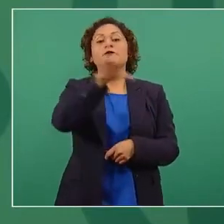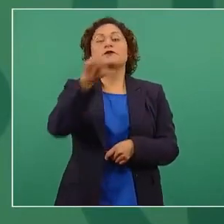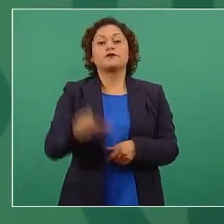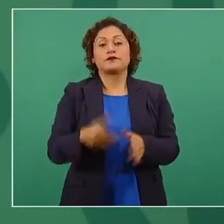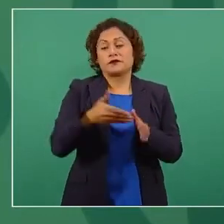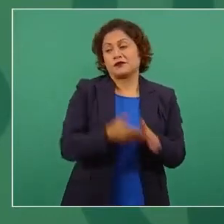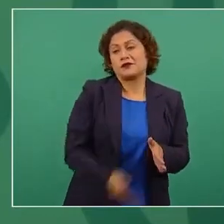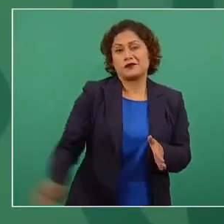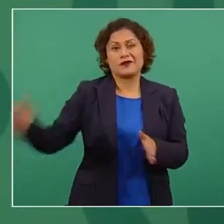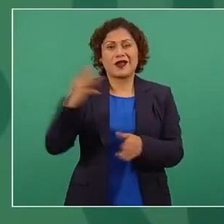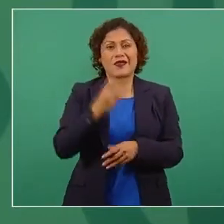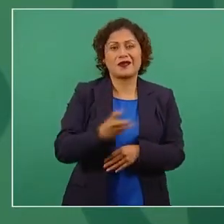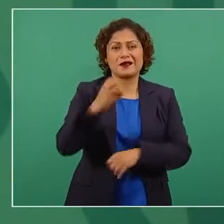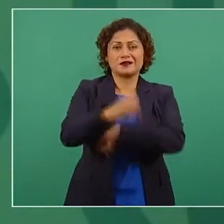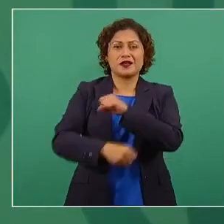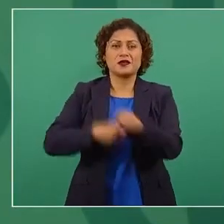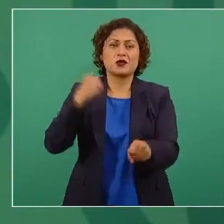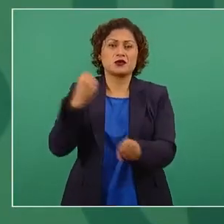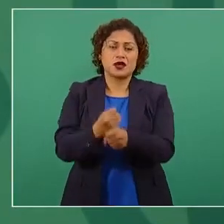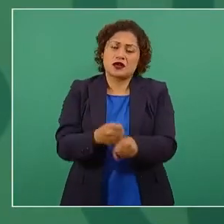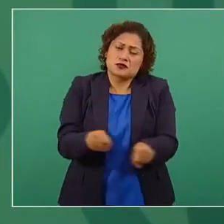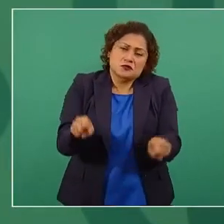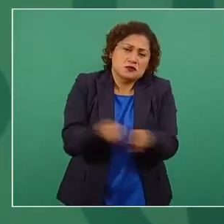300 años de saqueo.